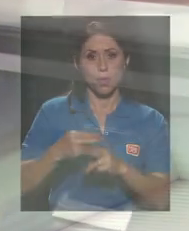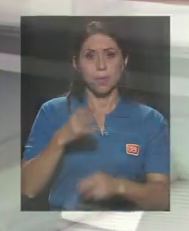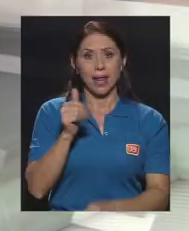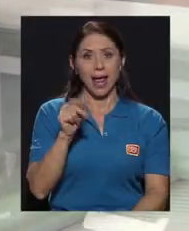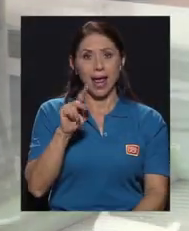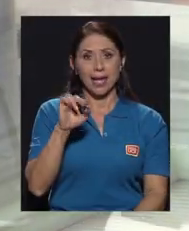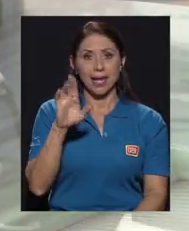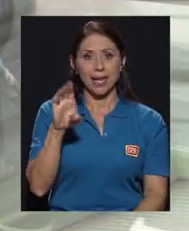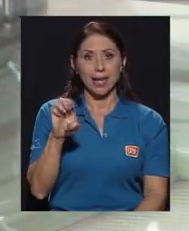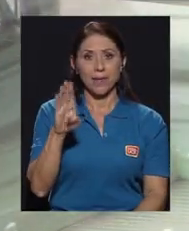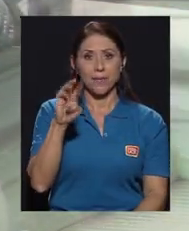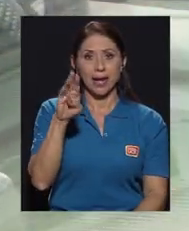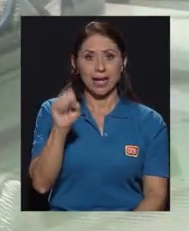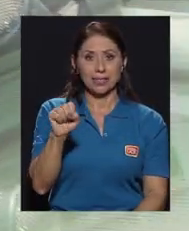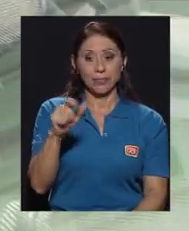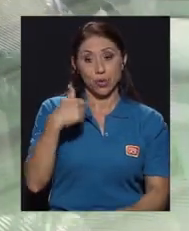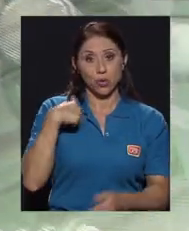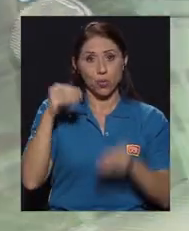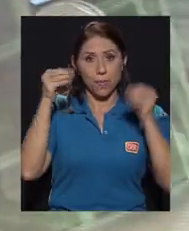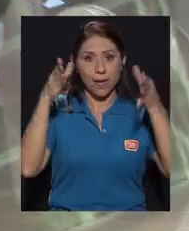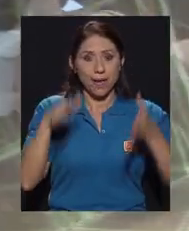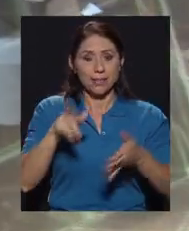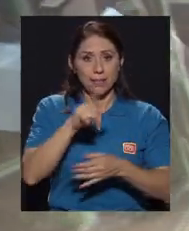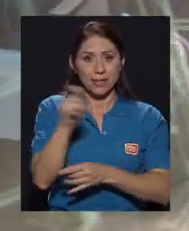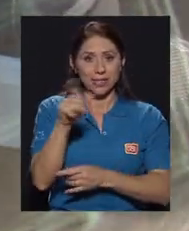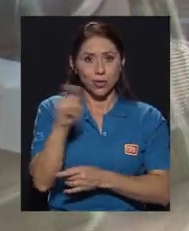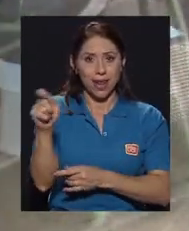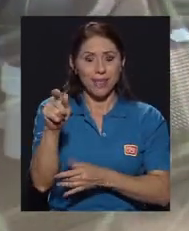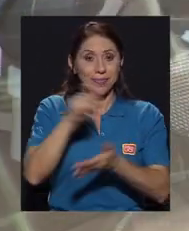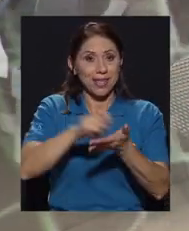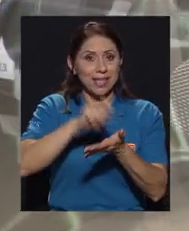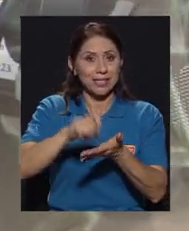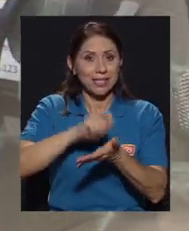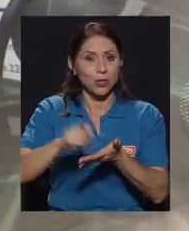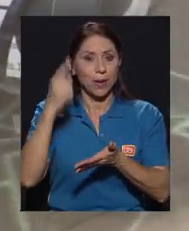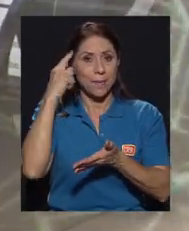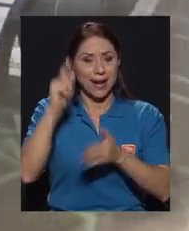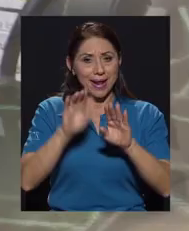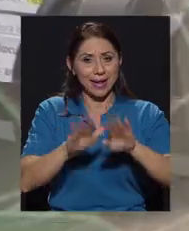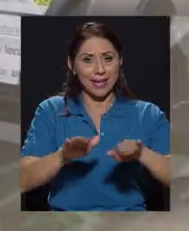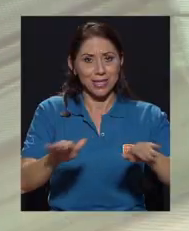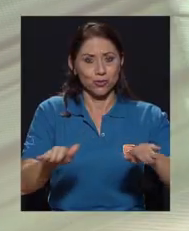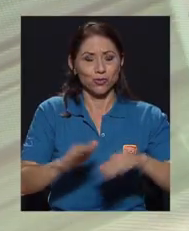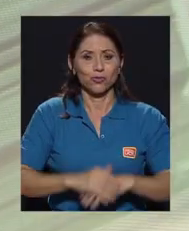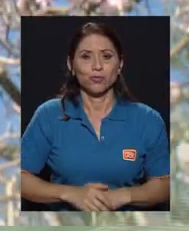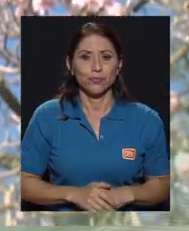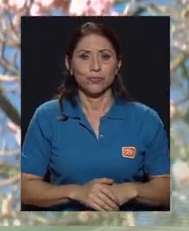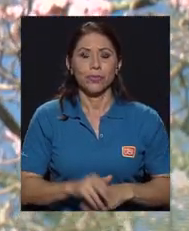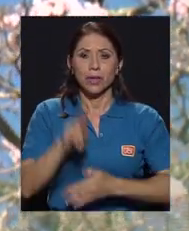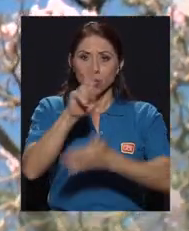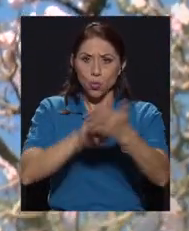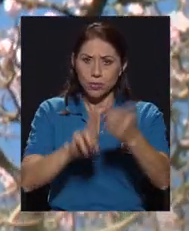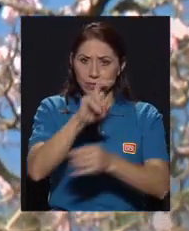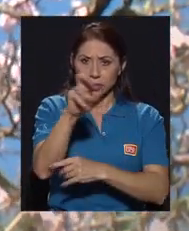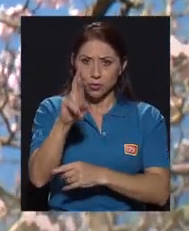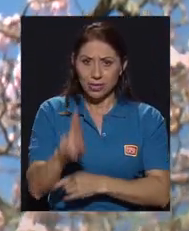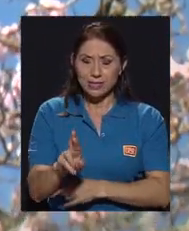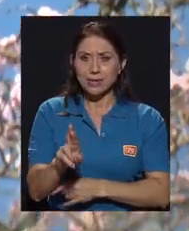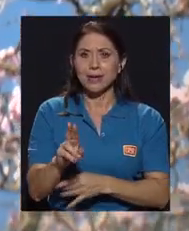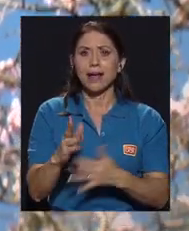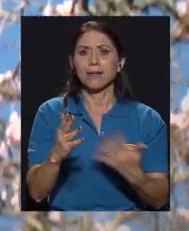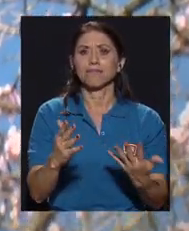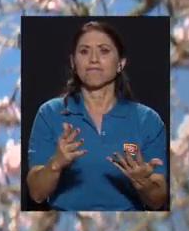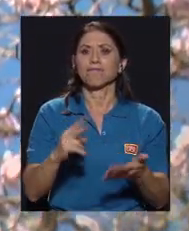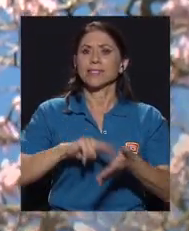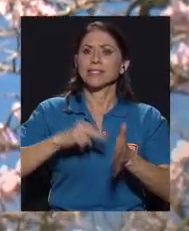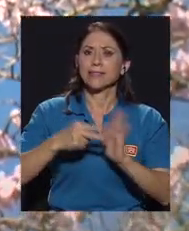Mi nombre es Annie Brenes, soy una maestra pensionada y escritora de literatura para niños. La Universidad de Costa Rica para